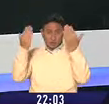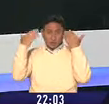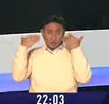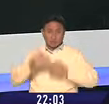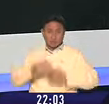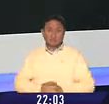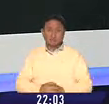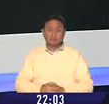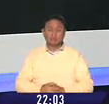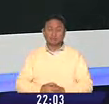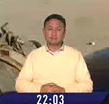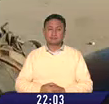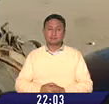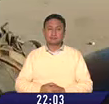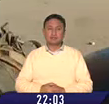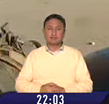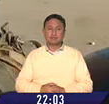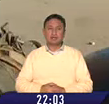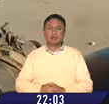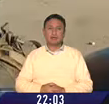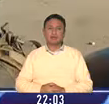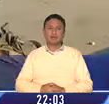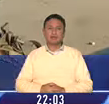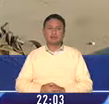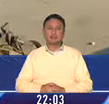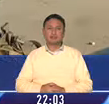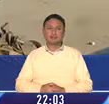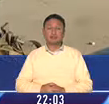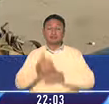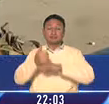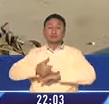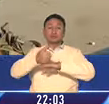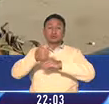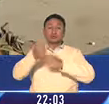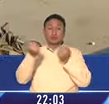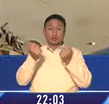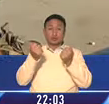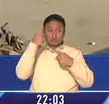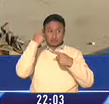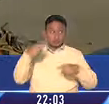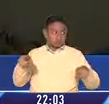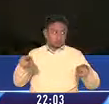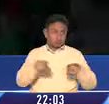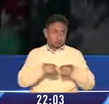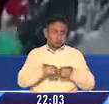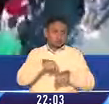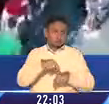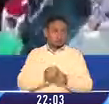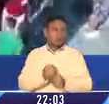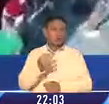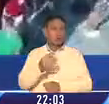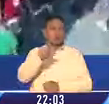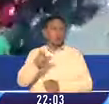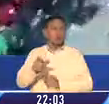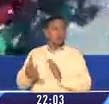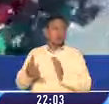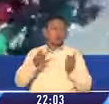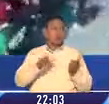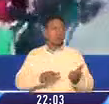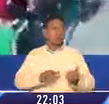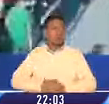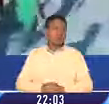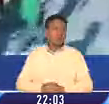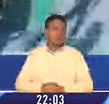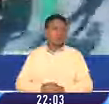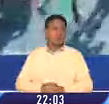litoral. Entre las entidades de control no hay acuerdo sobre la cifra real de fallecidos en el interior del Centro